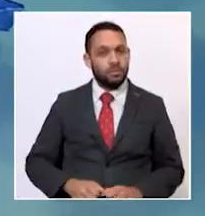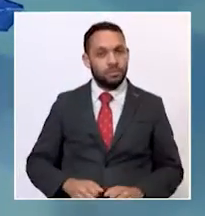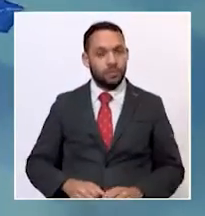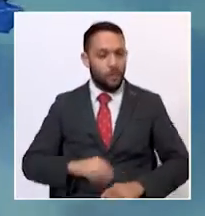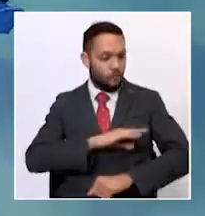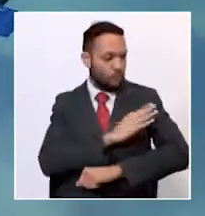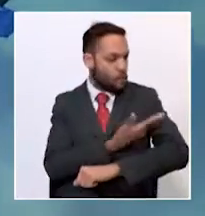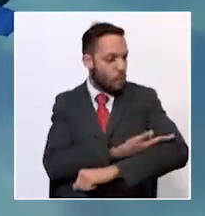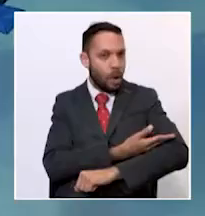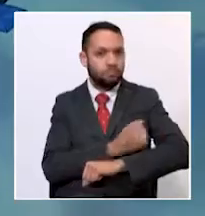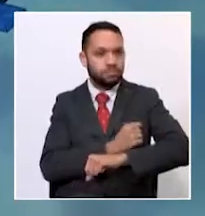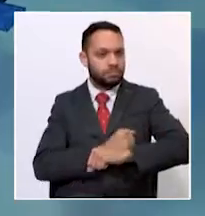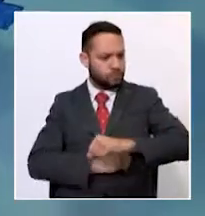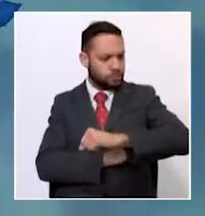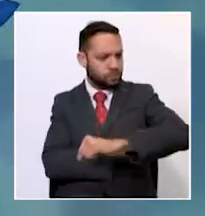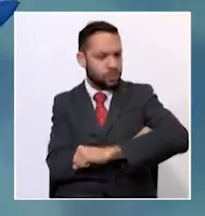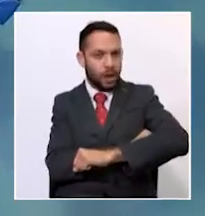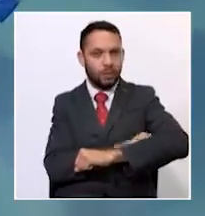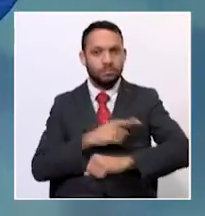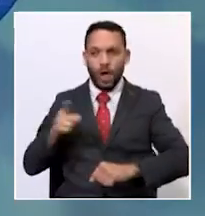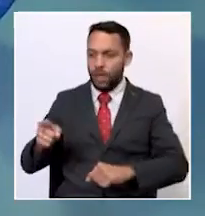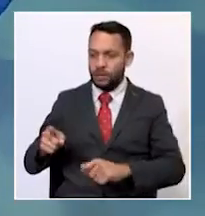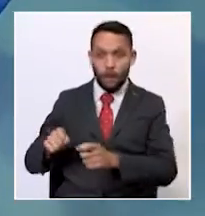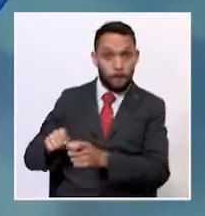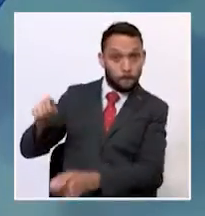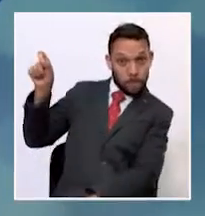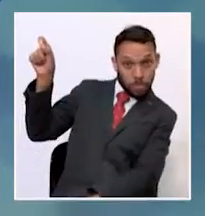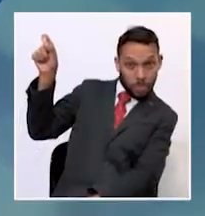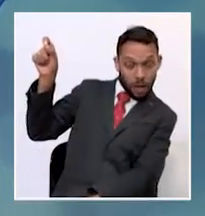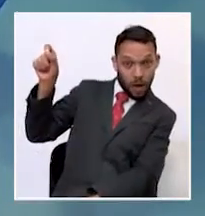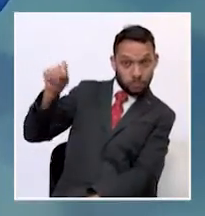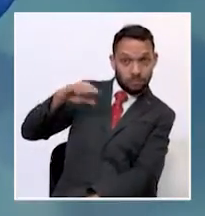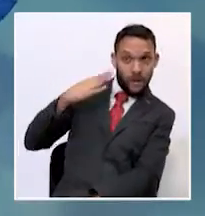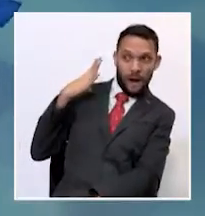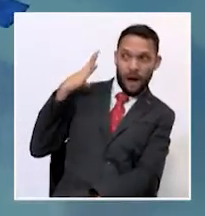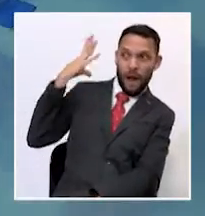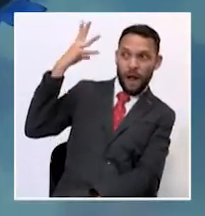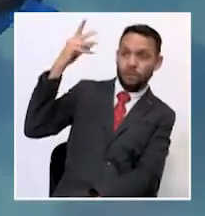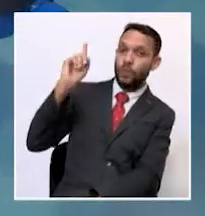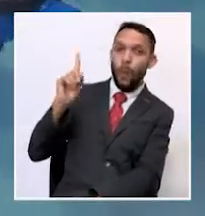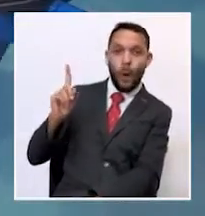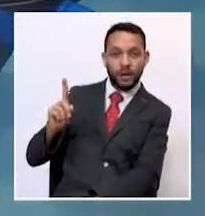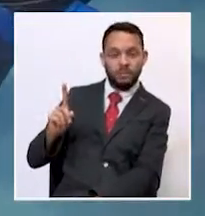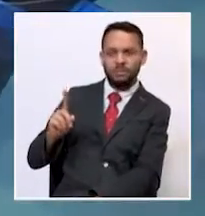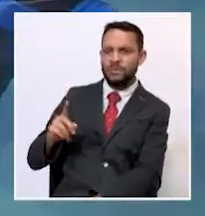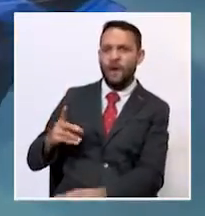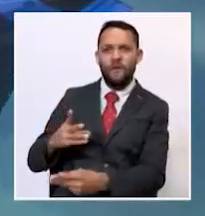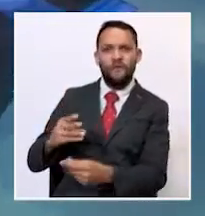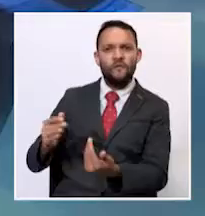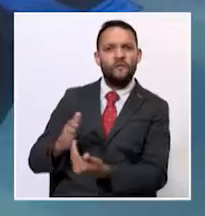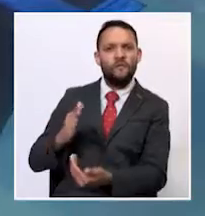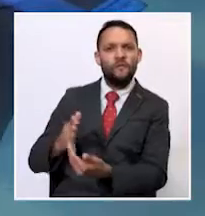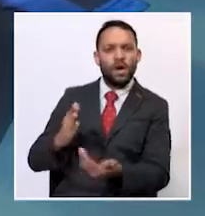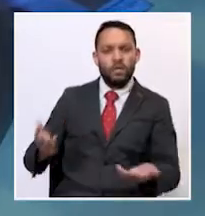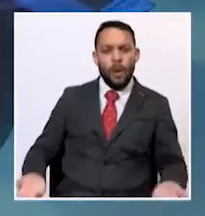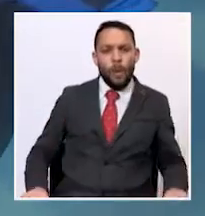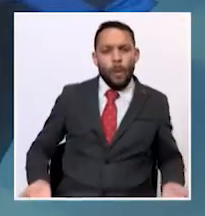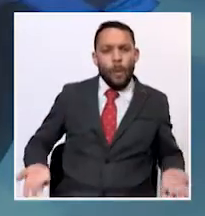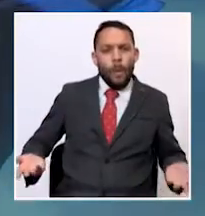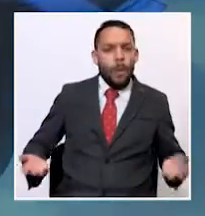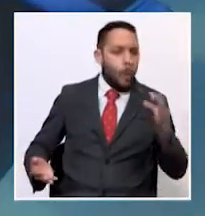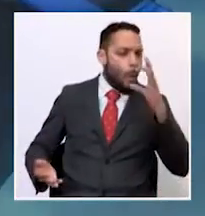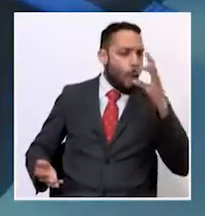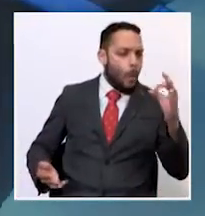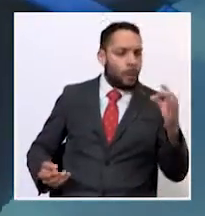saca fuerza? Ella no tiene mucha altura, ella no es una mujer corpulenta. Y mire con la facilidad que está sosteniendo un hombre que